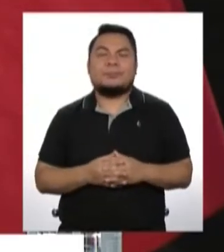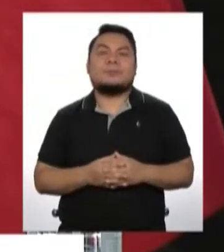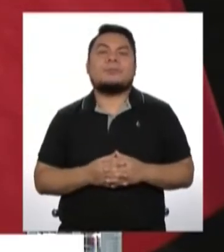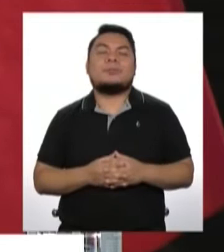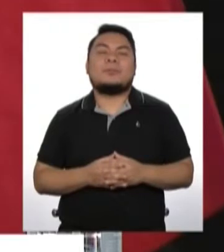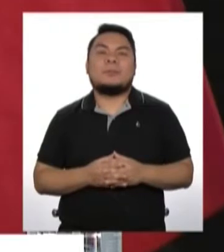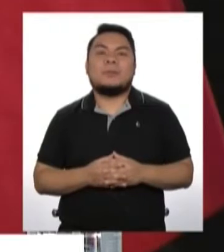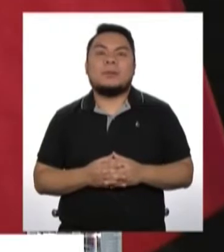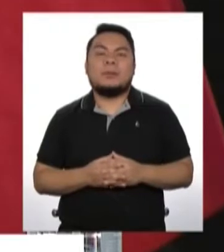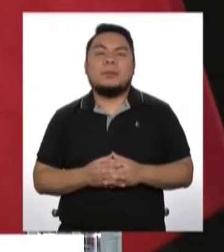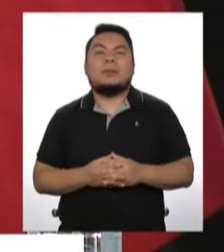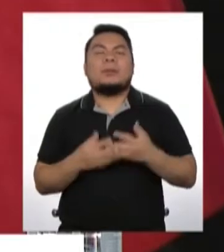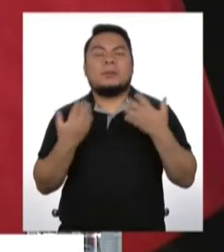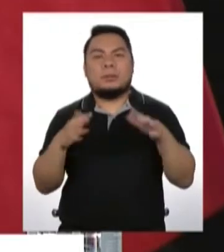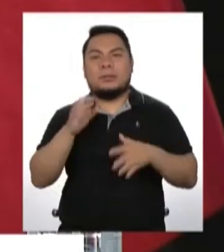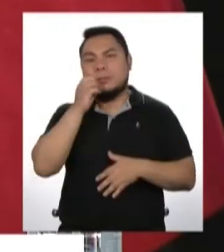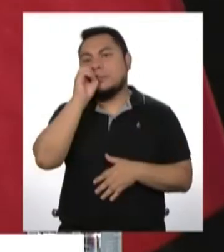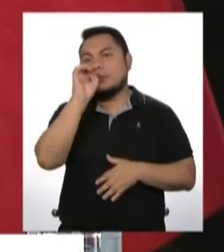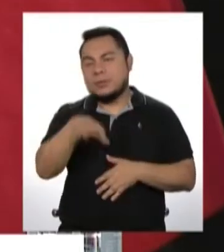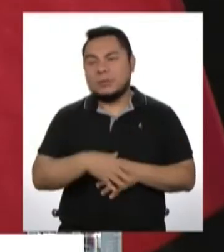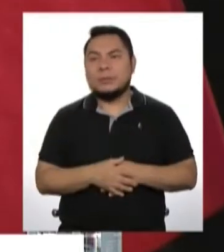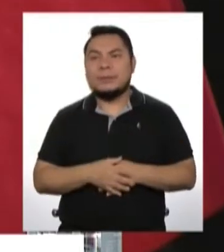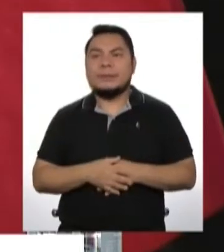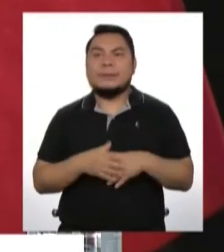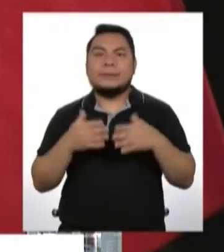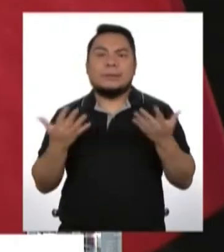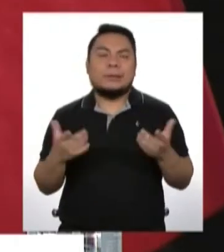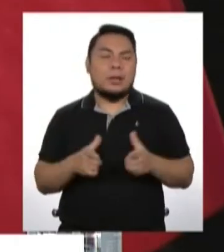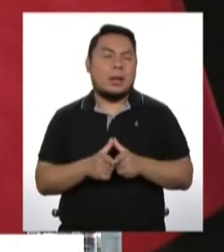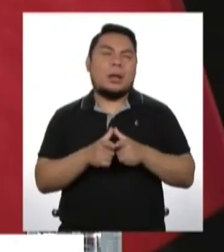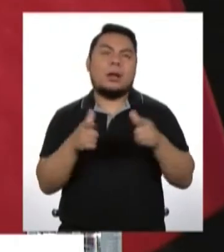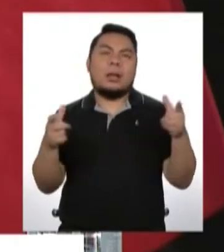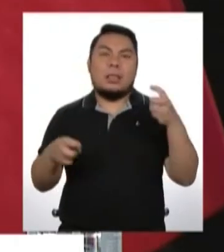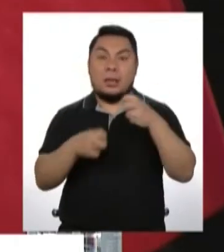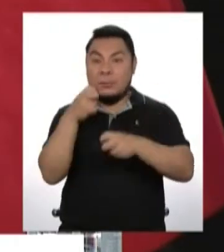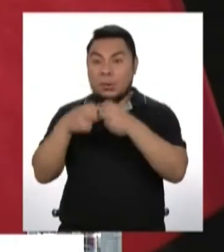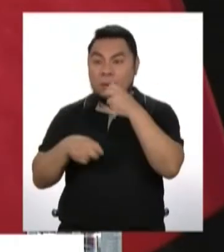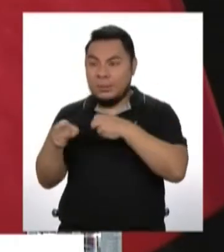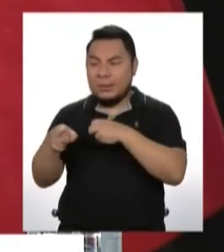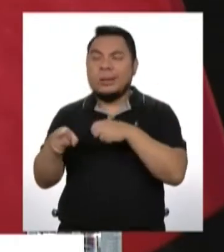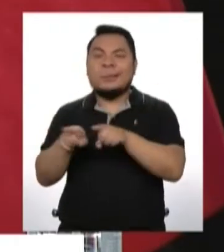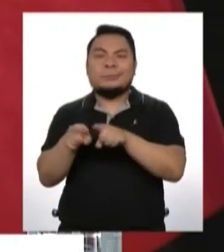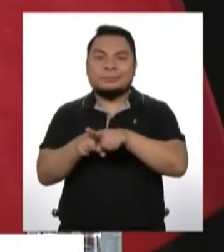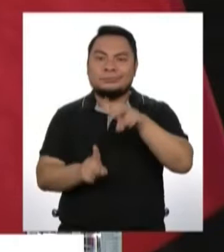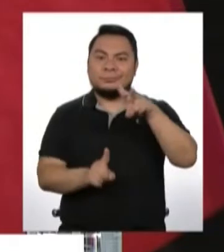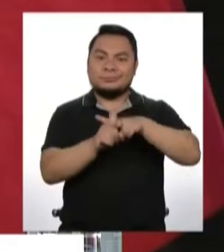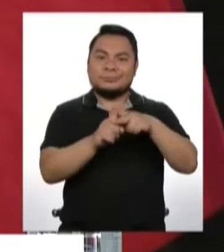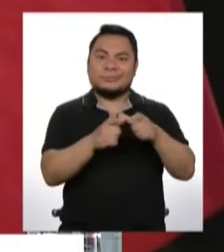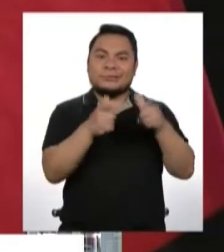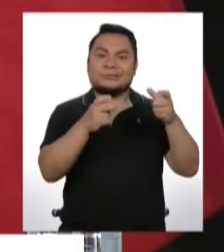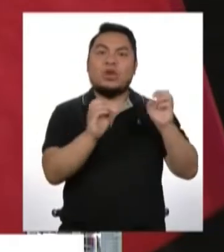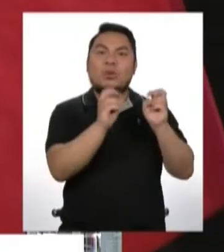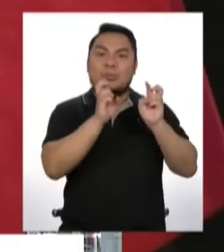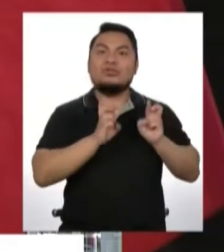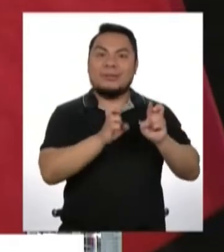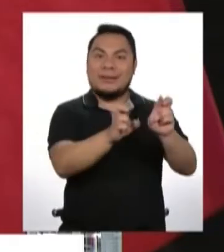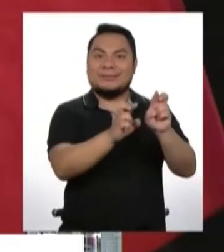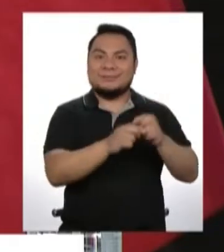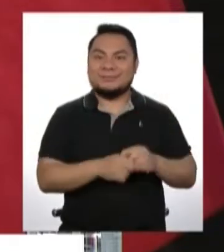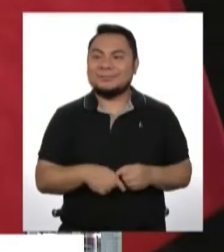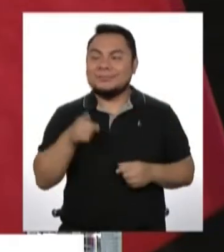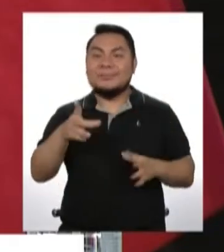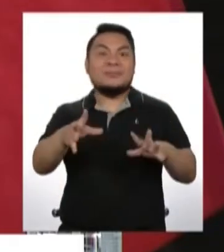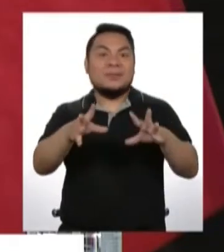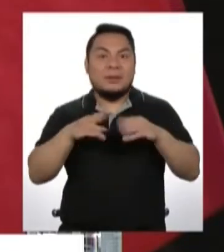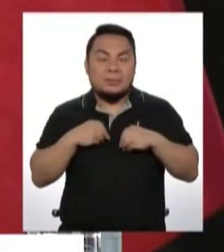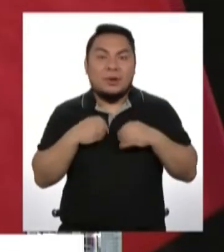Pero, como lo hemos dicho, de las grandes crisis también salen grandes oportunidades. Hoy asumimos un reto de